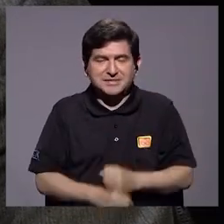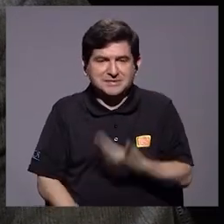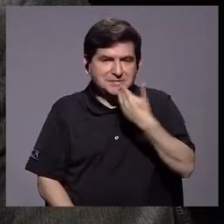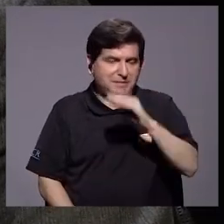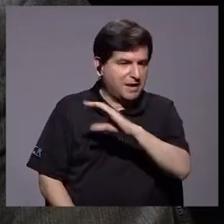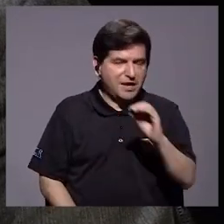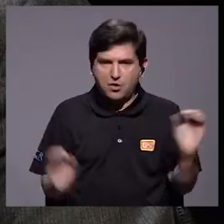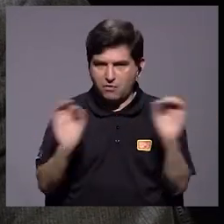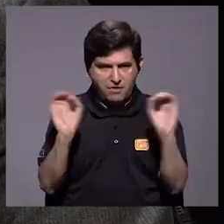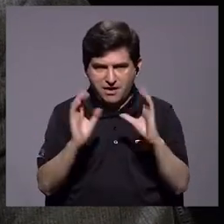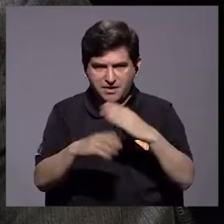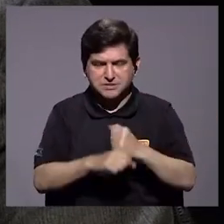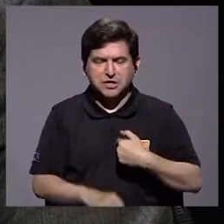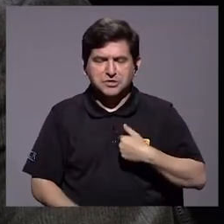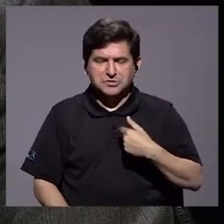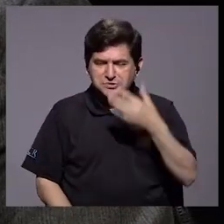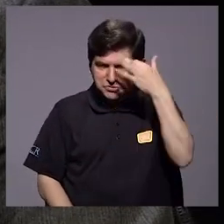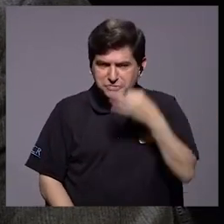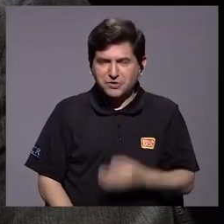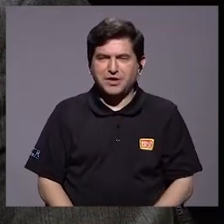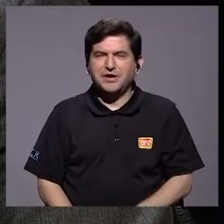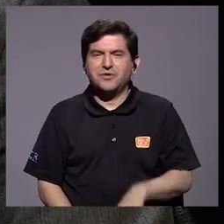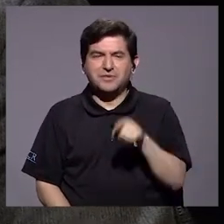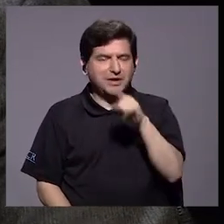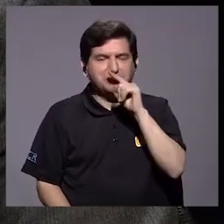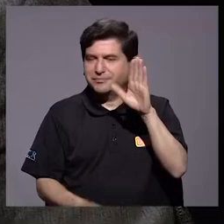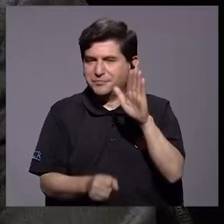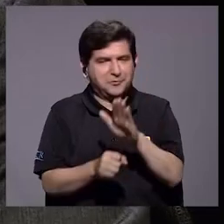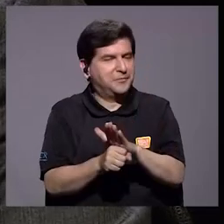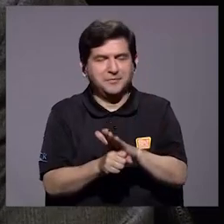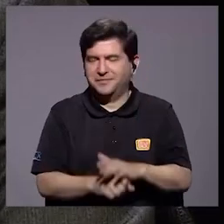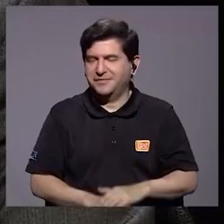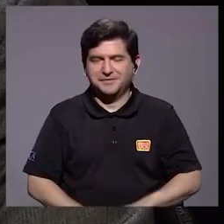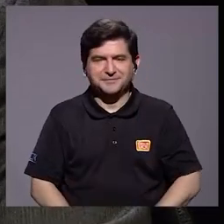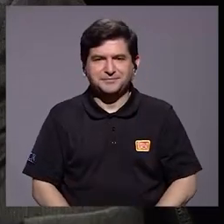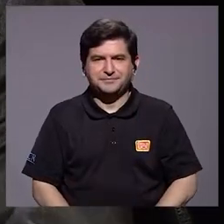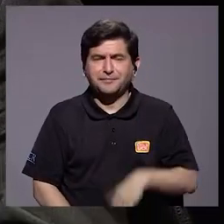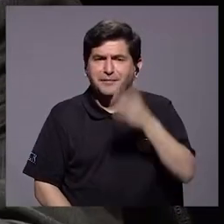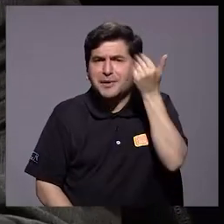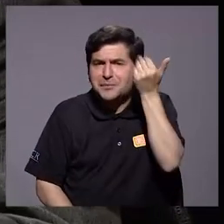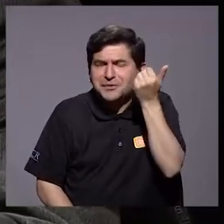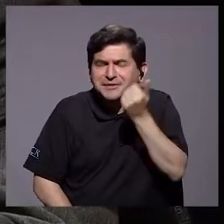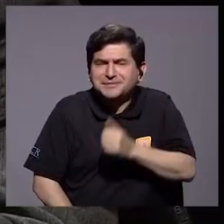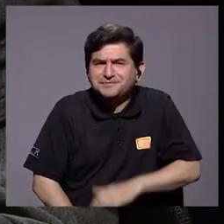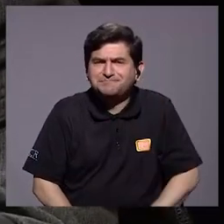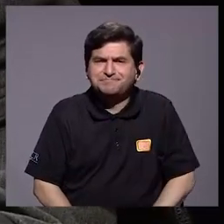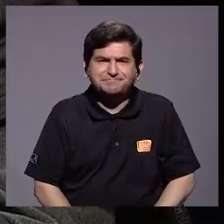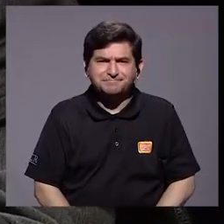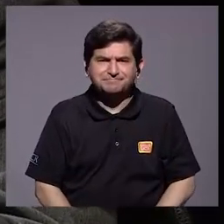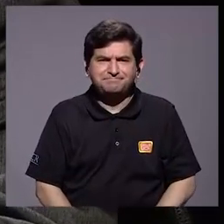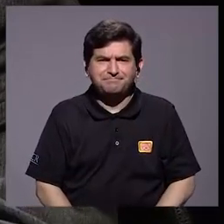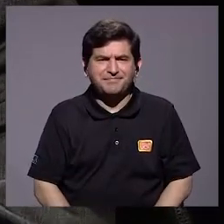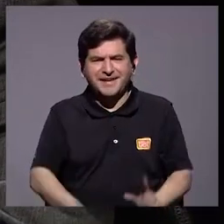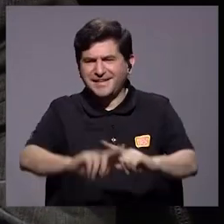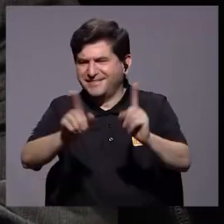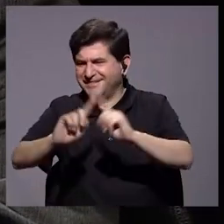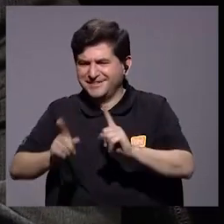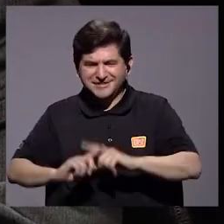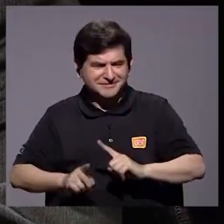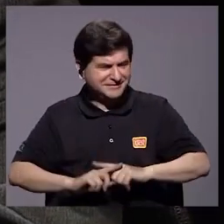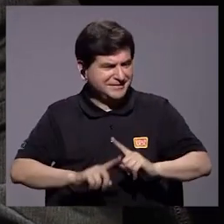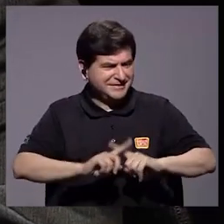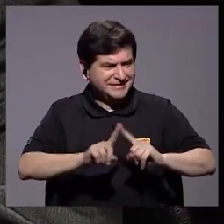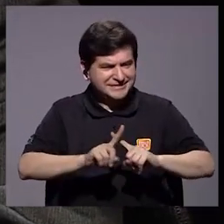parece que peca de omisión y pecado mención porque a ver yo creo que hay una serie d